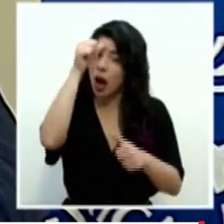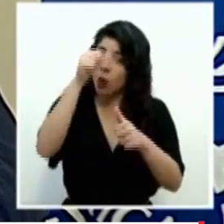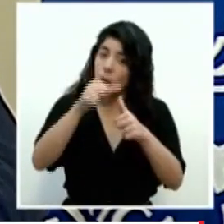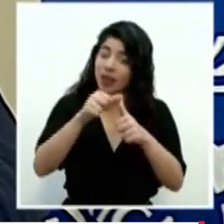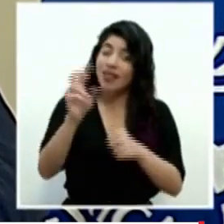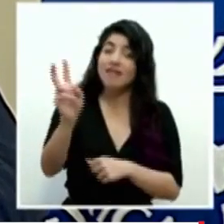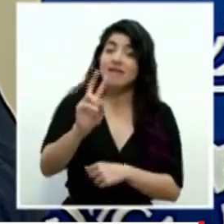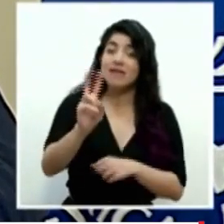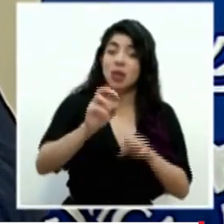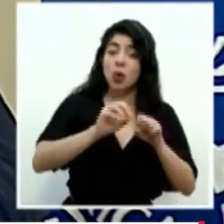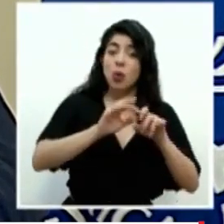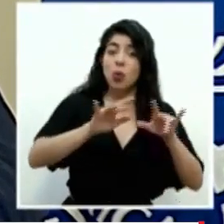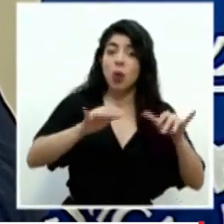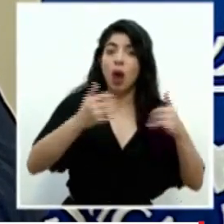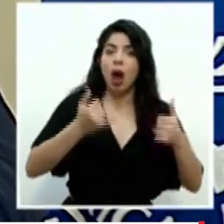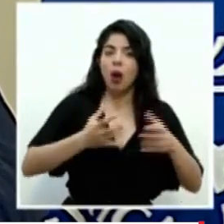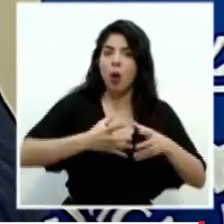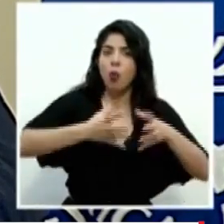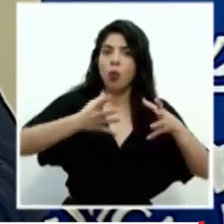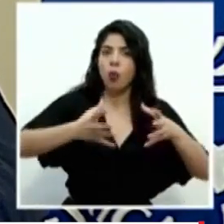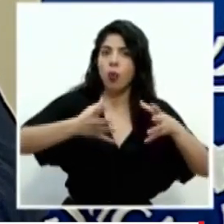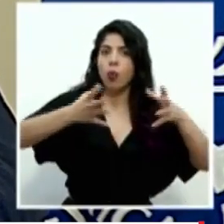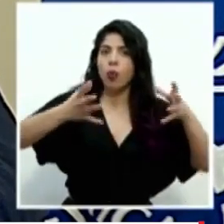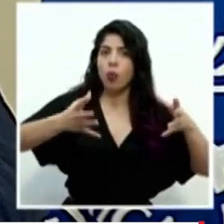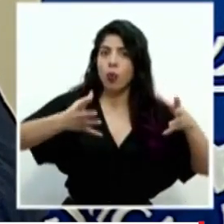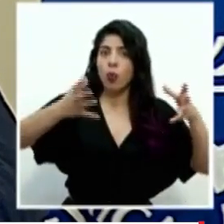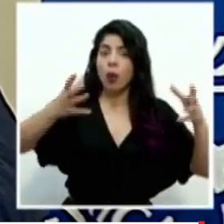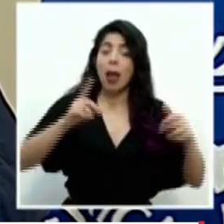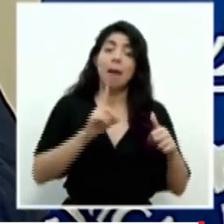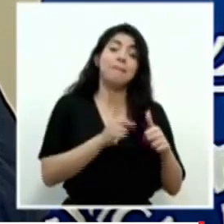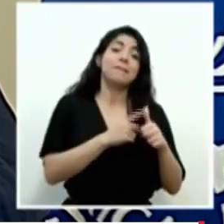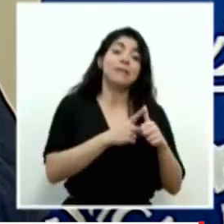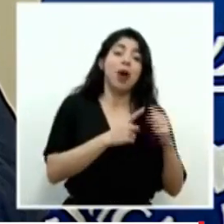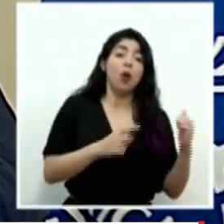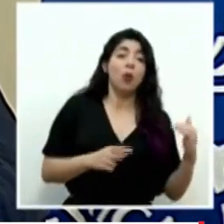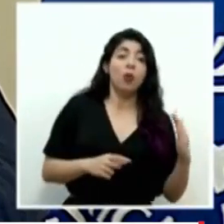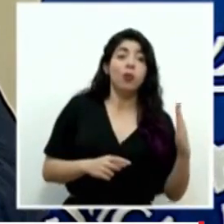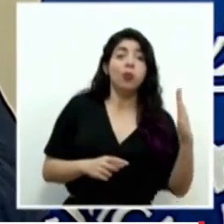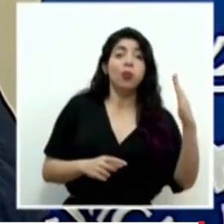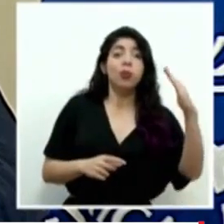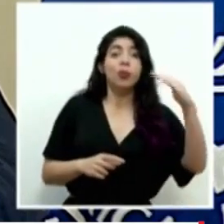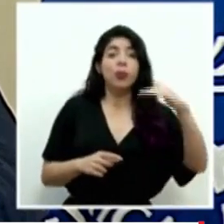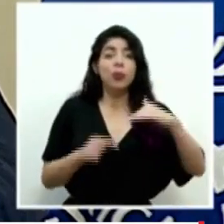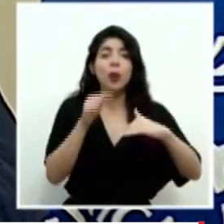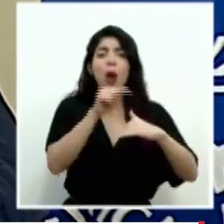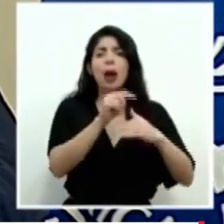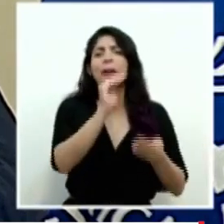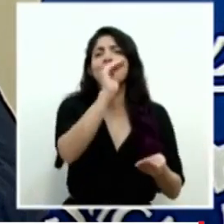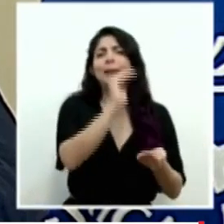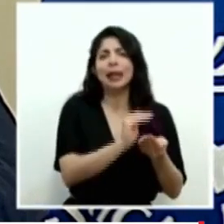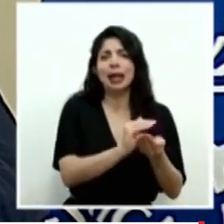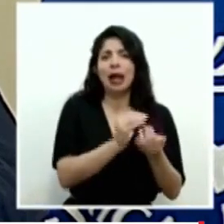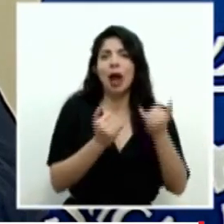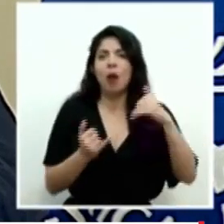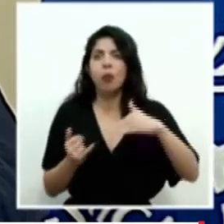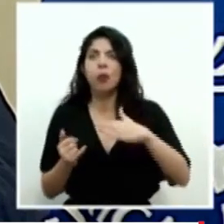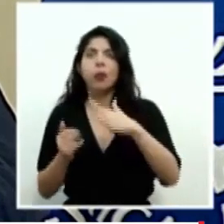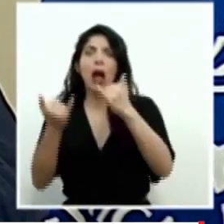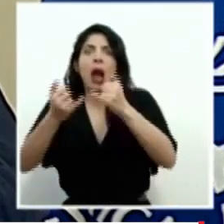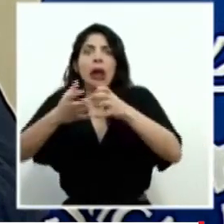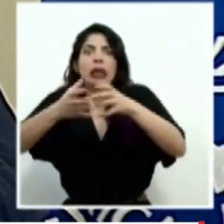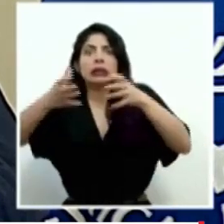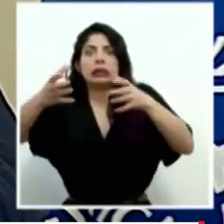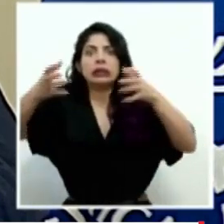que la circulación del virus pues ha venido en incremento. La circulación obviamente en la primera ola era muchísimo menor. Ya en estos momentos el riesgo, ya hemos dicho